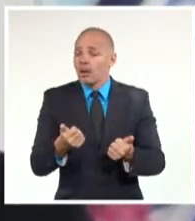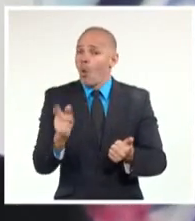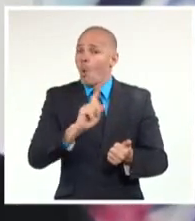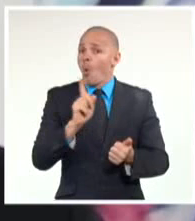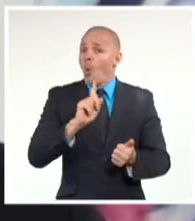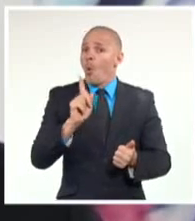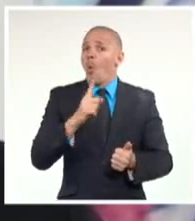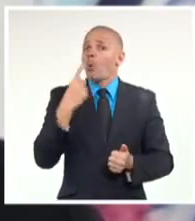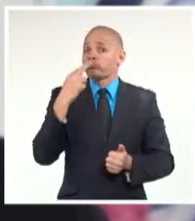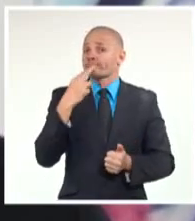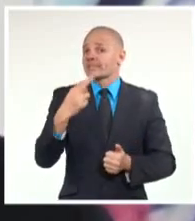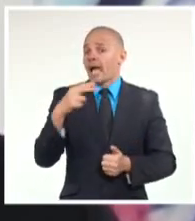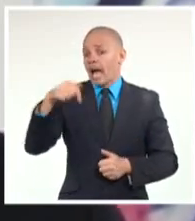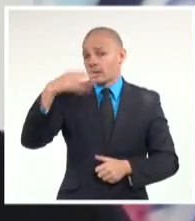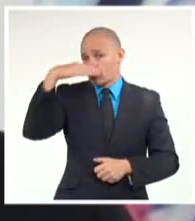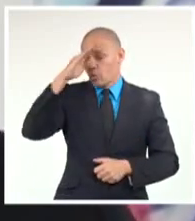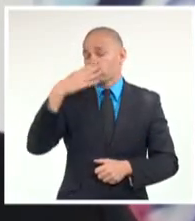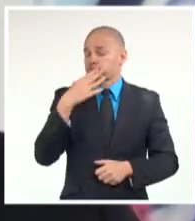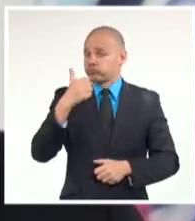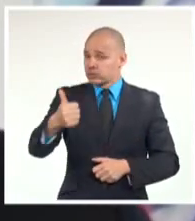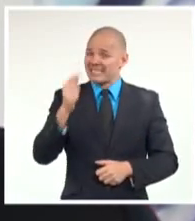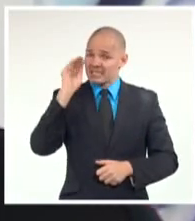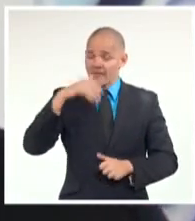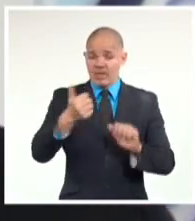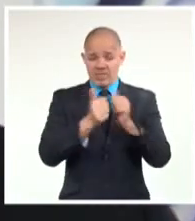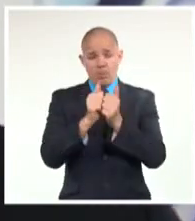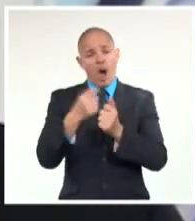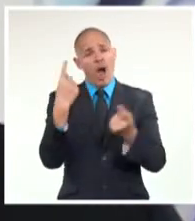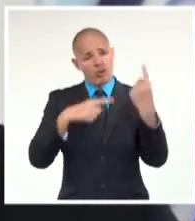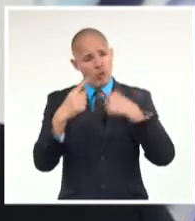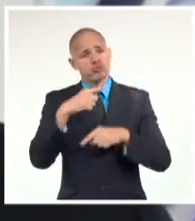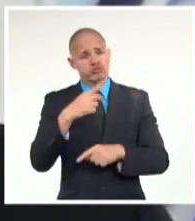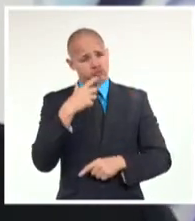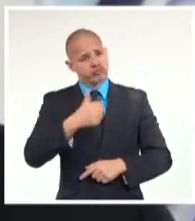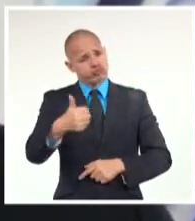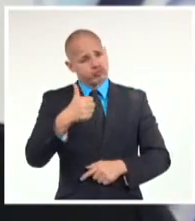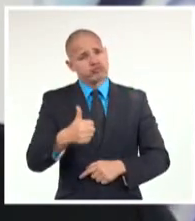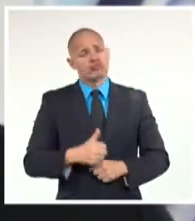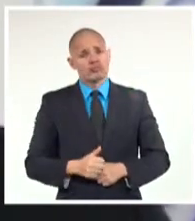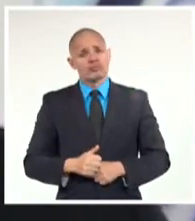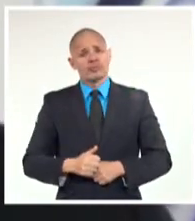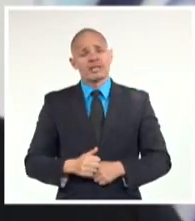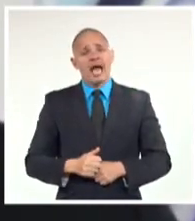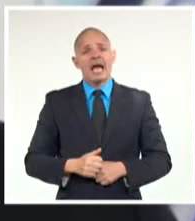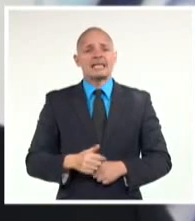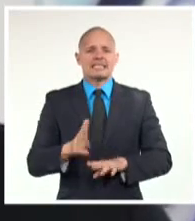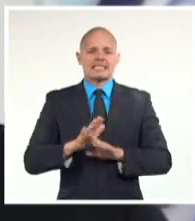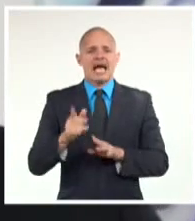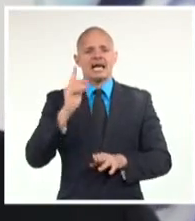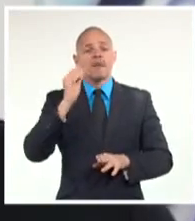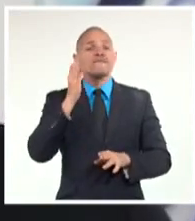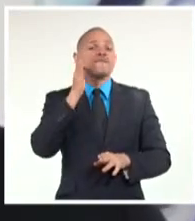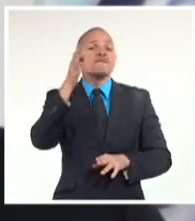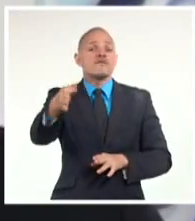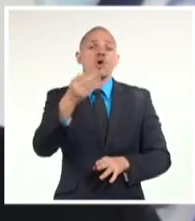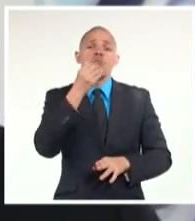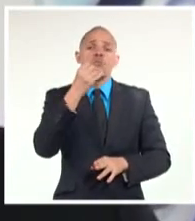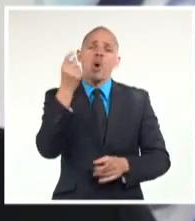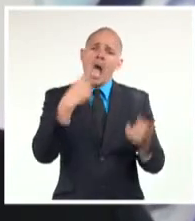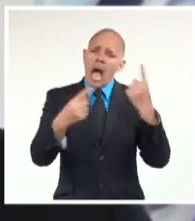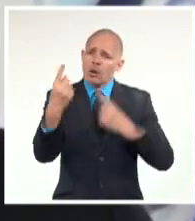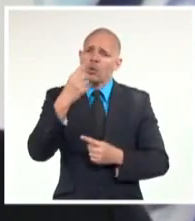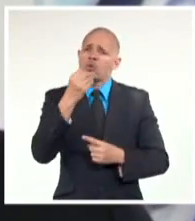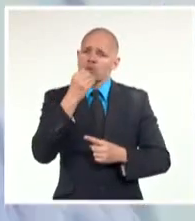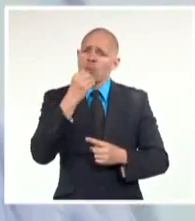grande. Tenemos atletas muy talentosos en el sector de la gimnasia que sin duda podremos tener un gran desempeño en